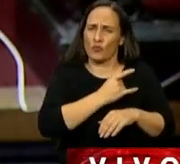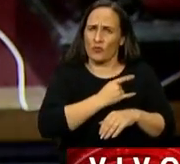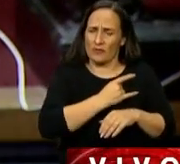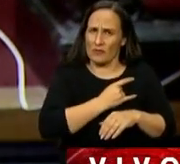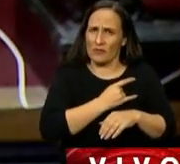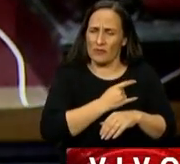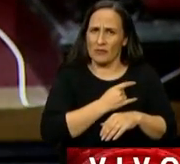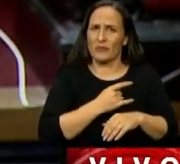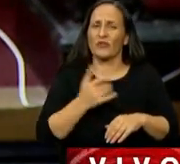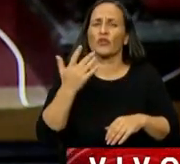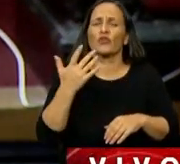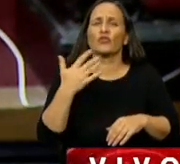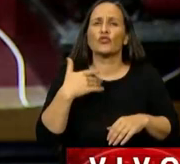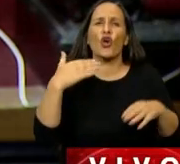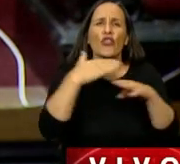y hablo